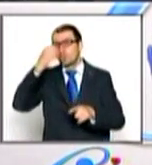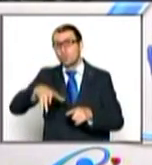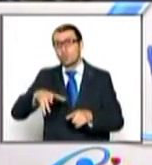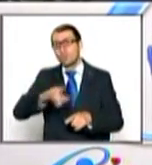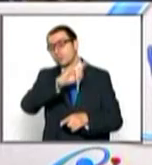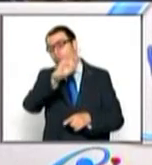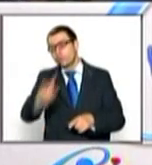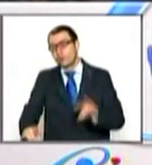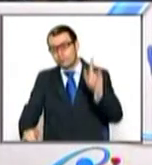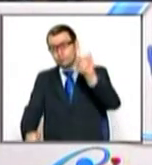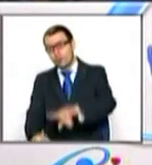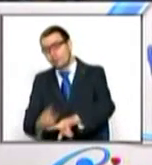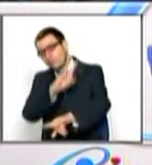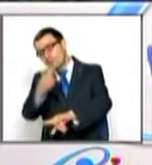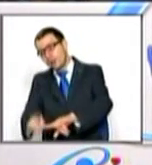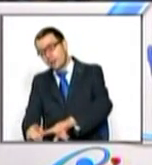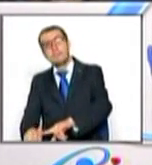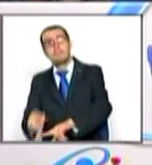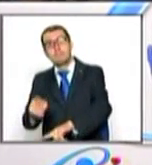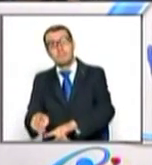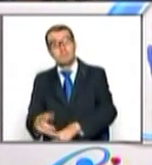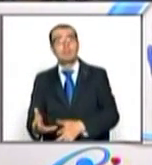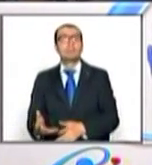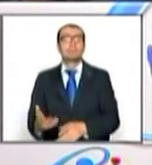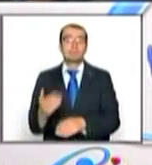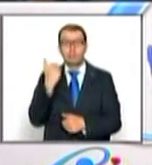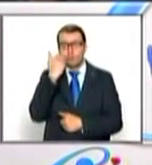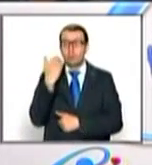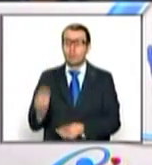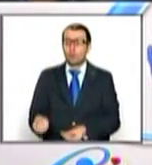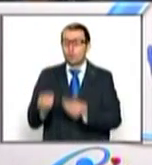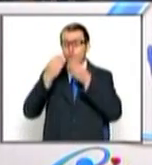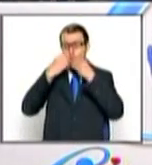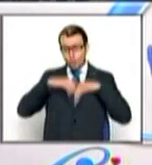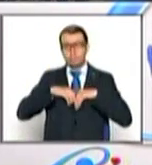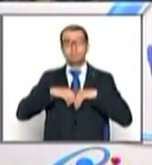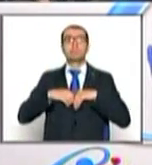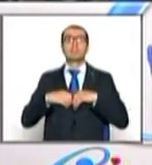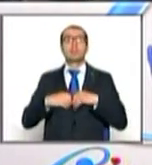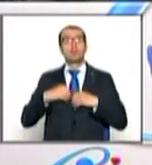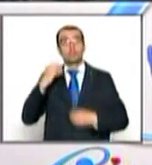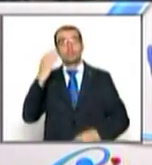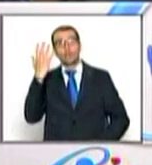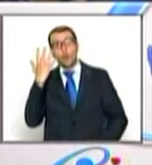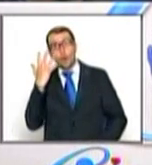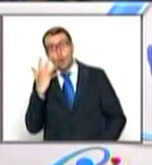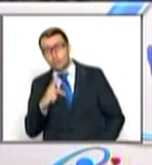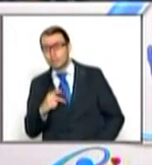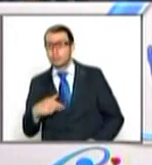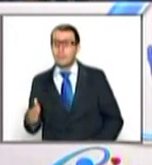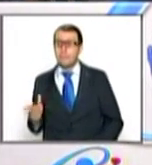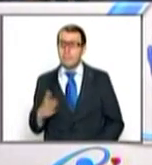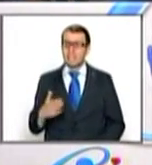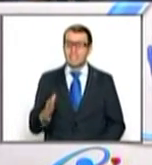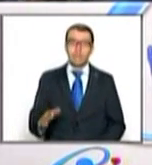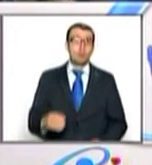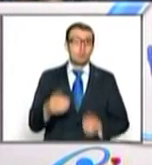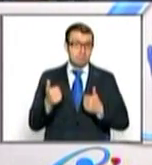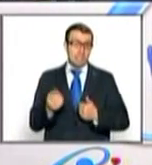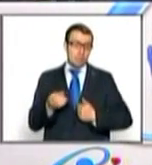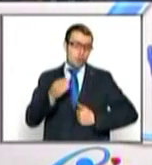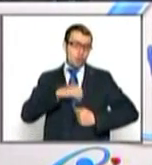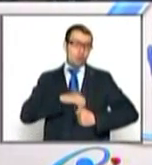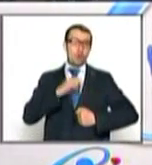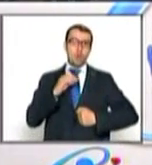atrae esas sustancias, se quedan adheridas a sus grasas y se contaminan. Entonces si comiéramos todos los días pescado también tenemos una buena cantidad de omega 3,